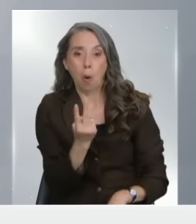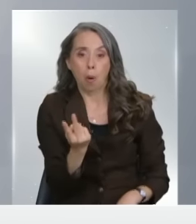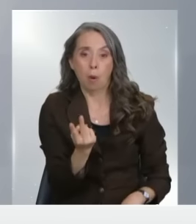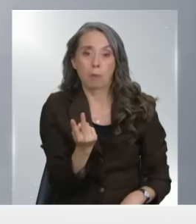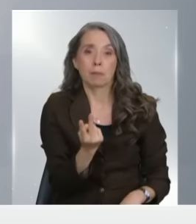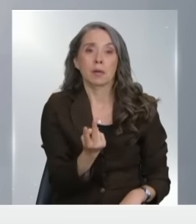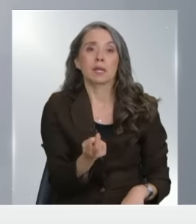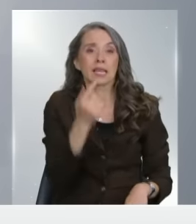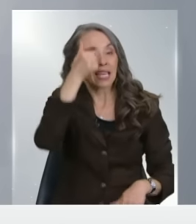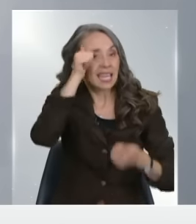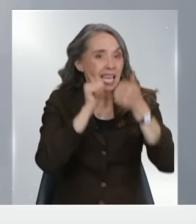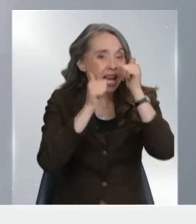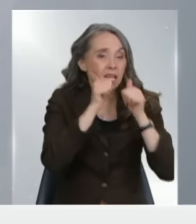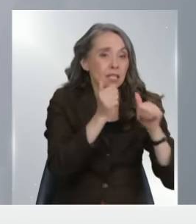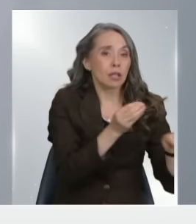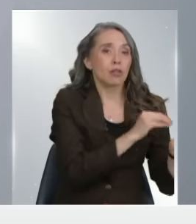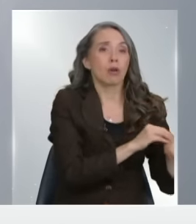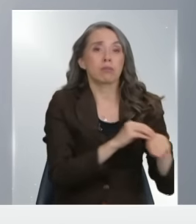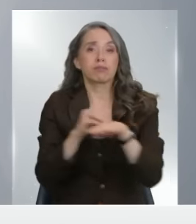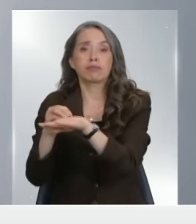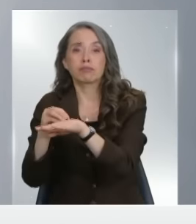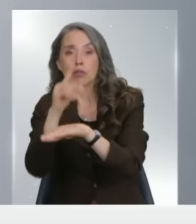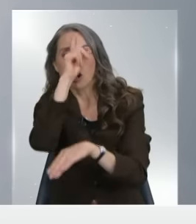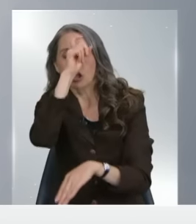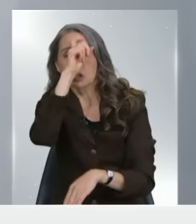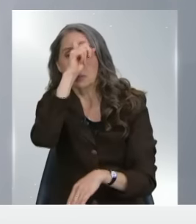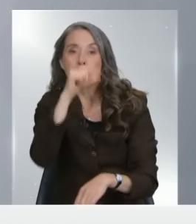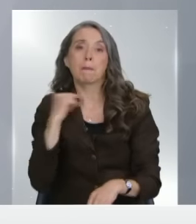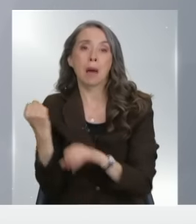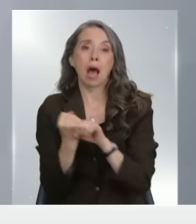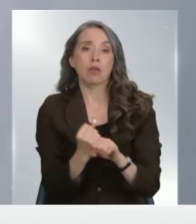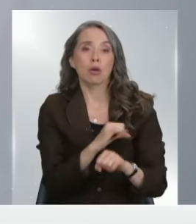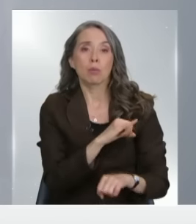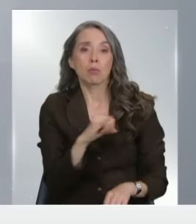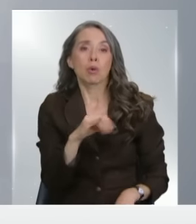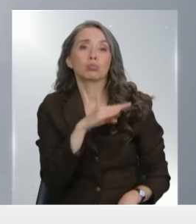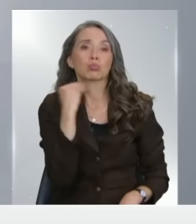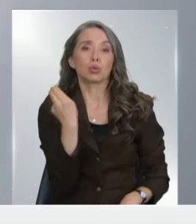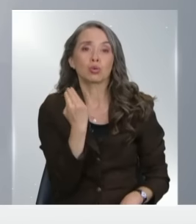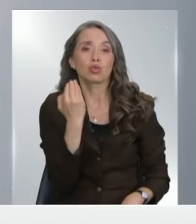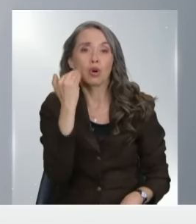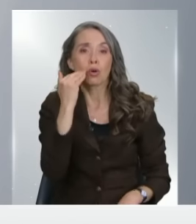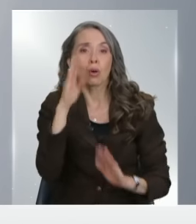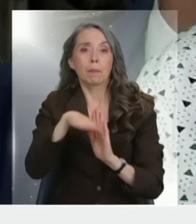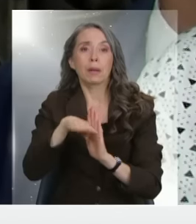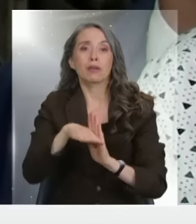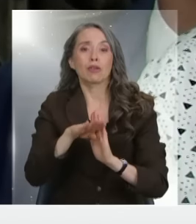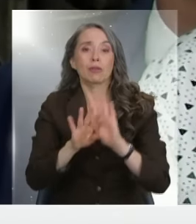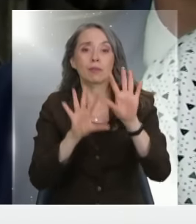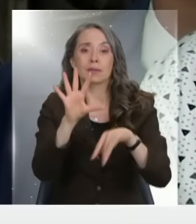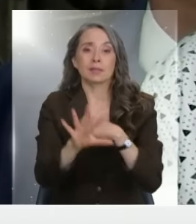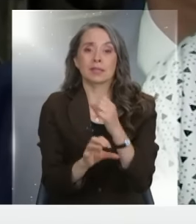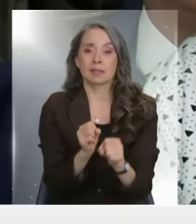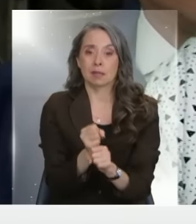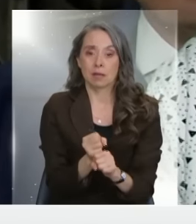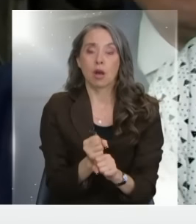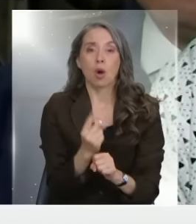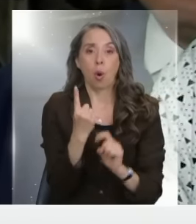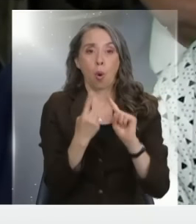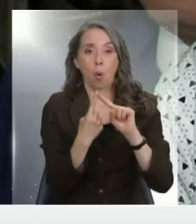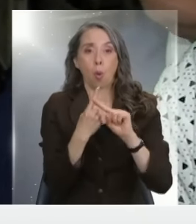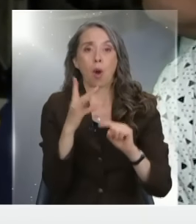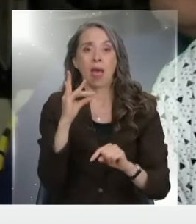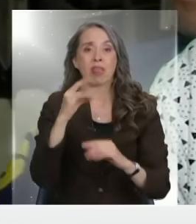llevados hasta el hospital Padre Hurtado y más tarde se confirmó el fallecimiento del menor de edad. Uno de estos, mayor de